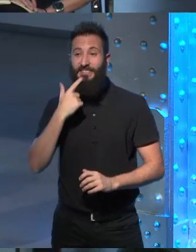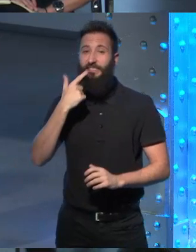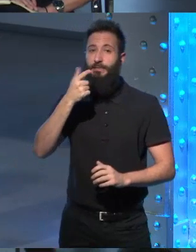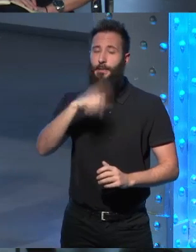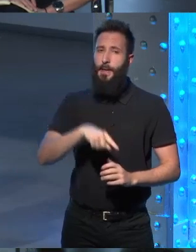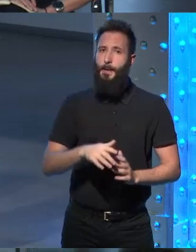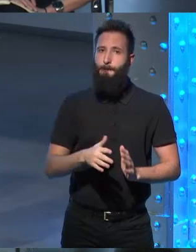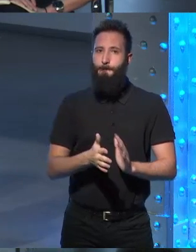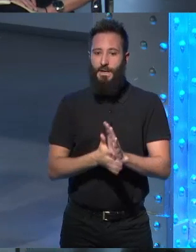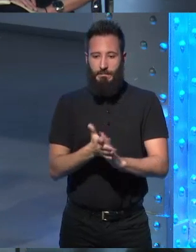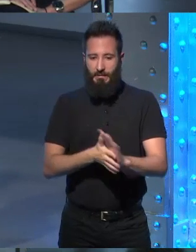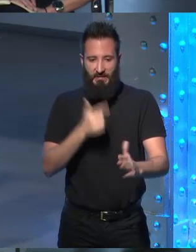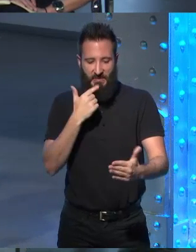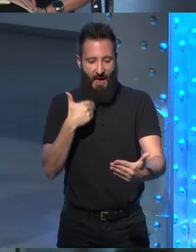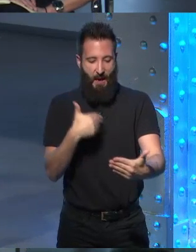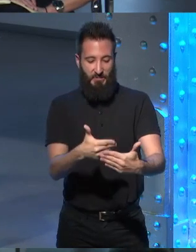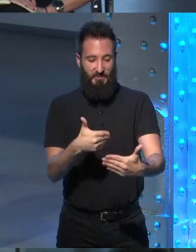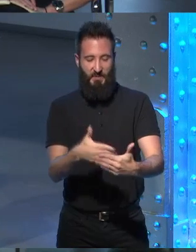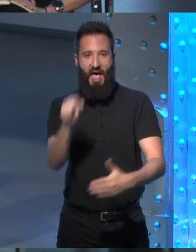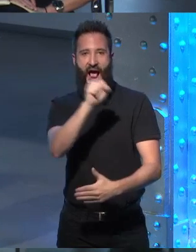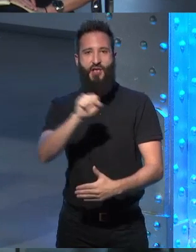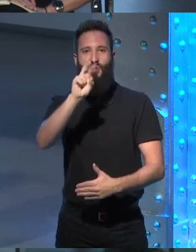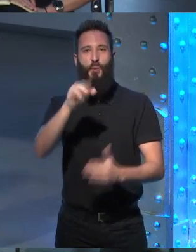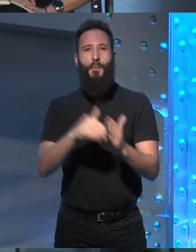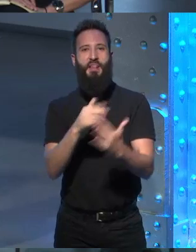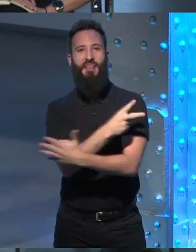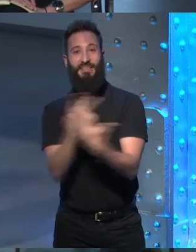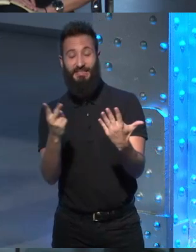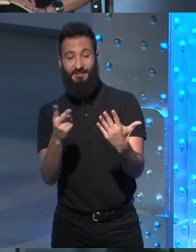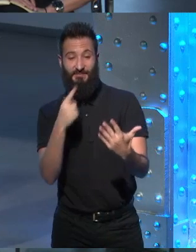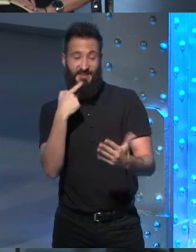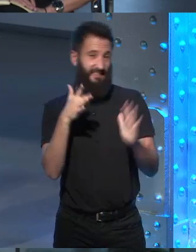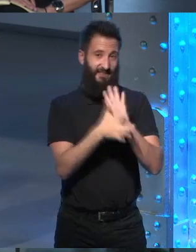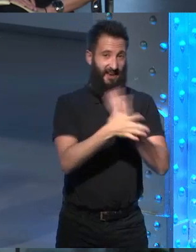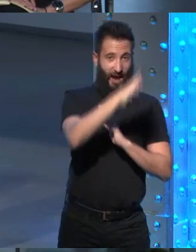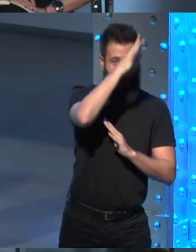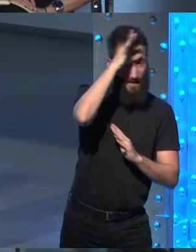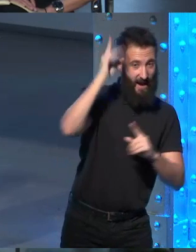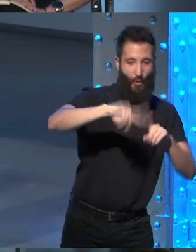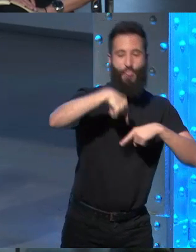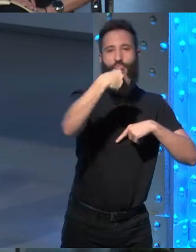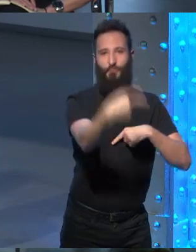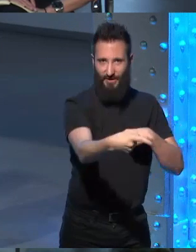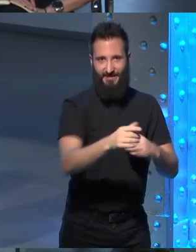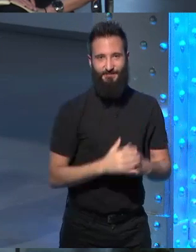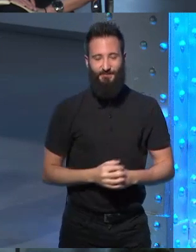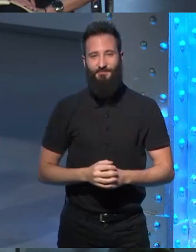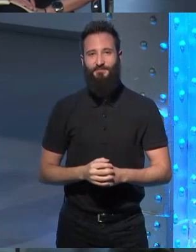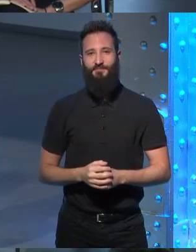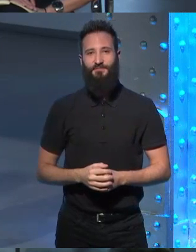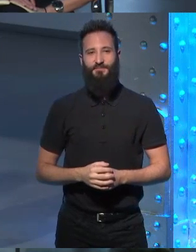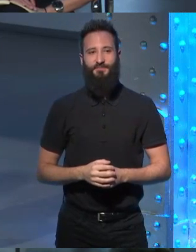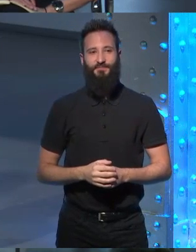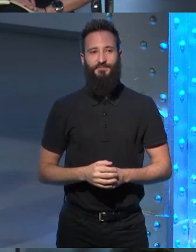Porque claro, próximamente en 2017. Pues, después de verano. ¿Estamos en julio? Después de verano, justo. Después del